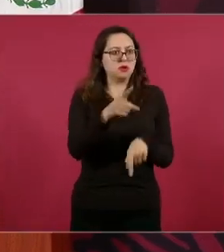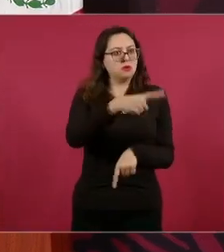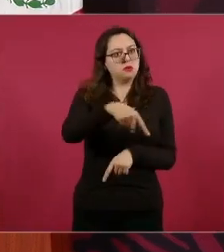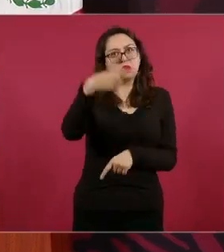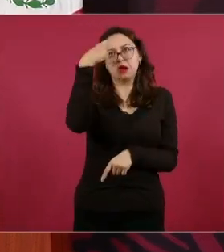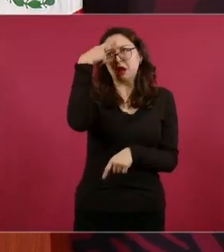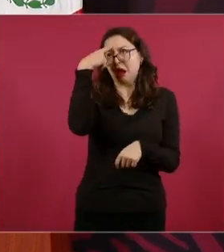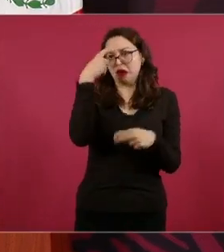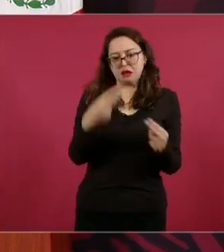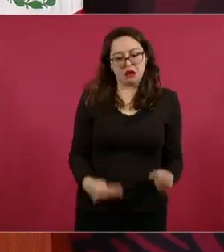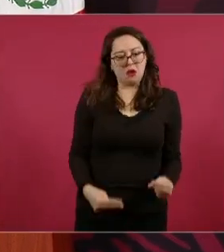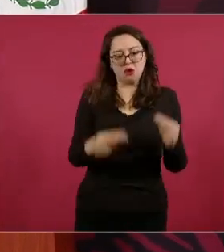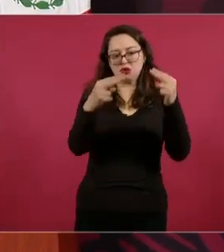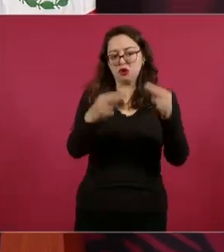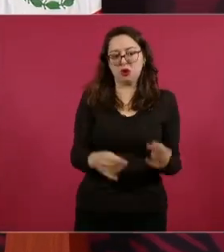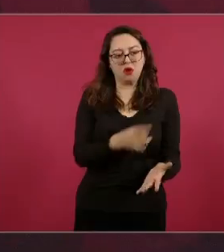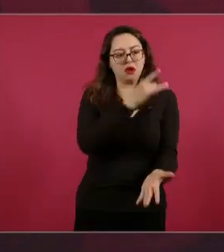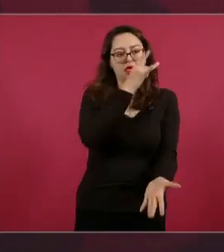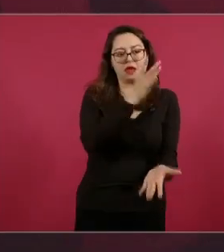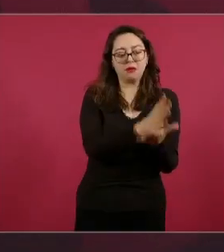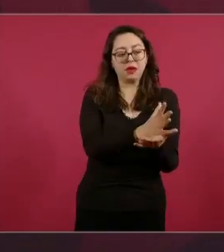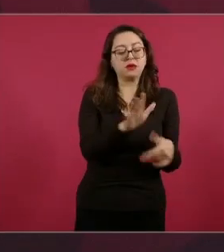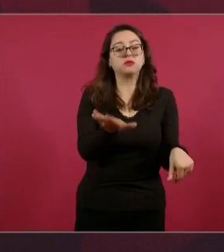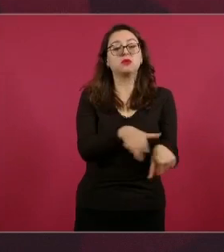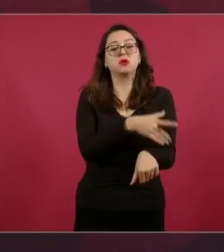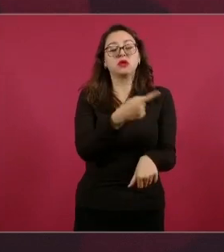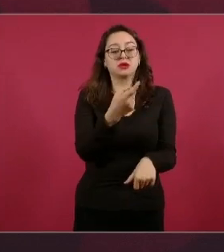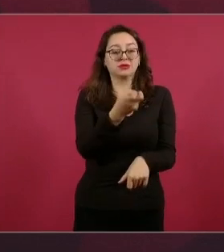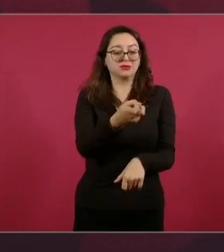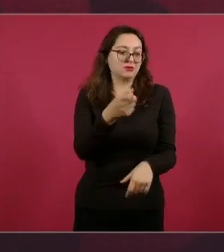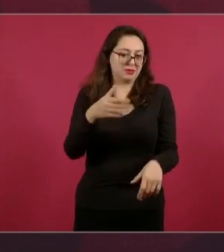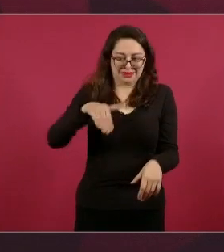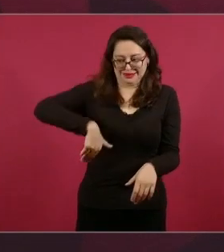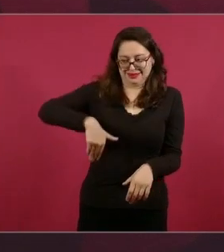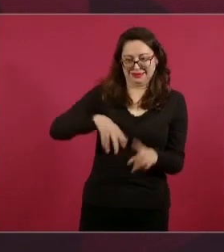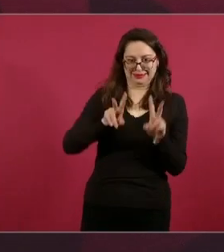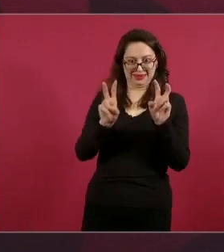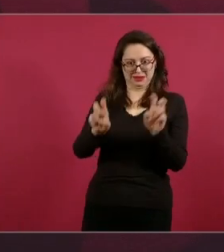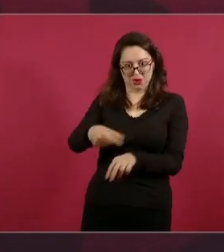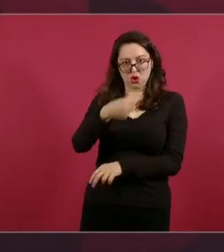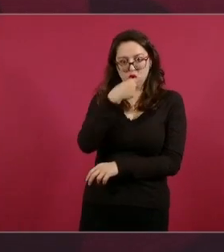Se despoblaron los municipios de México, la mayoría.